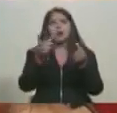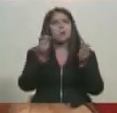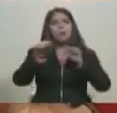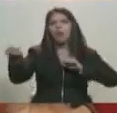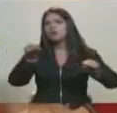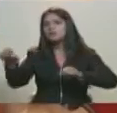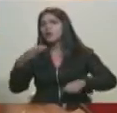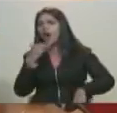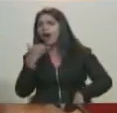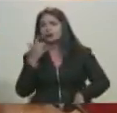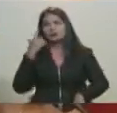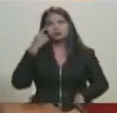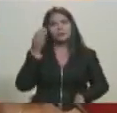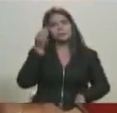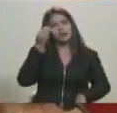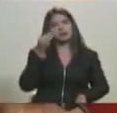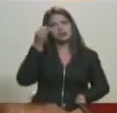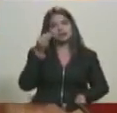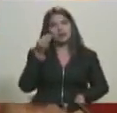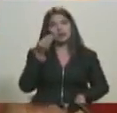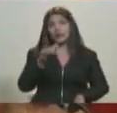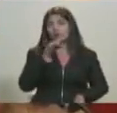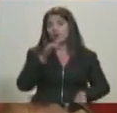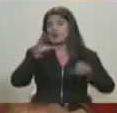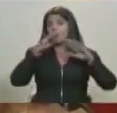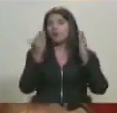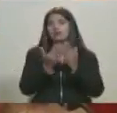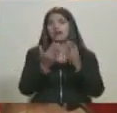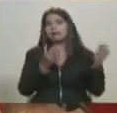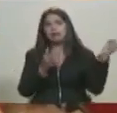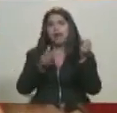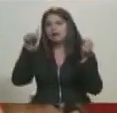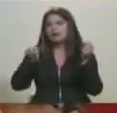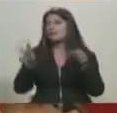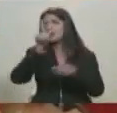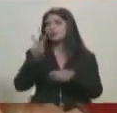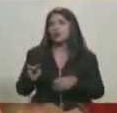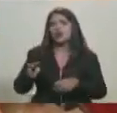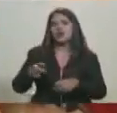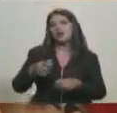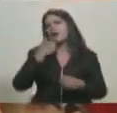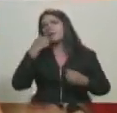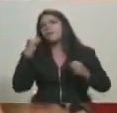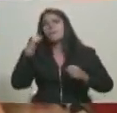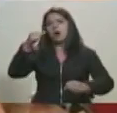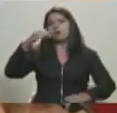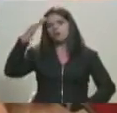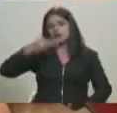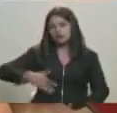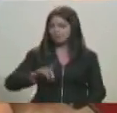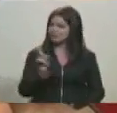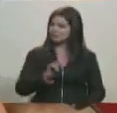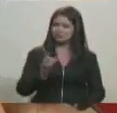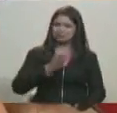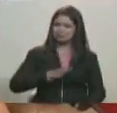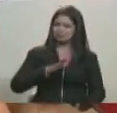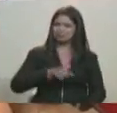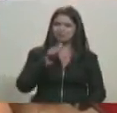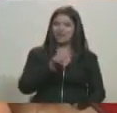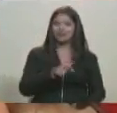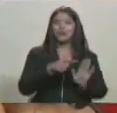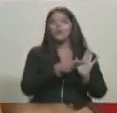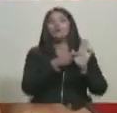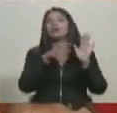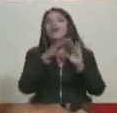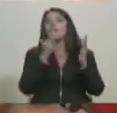que hiciera pensar que fue la noticia mundial que ellos quisieron imponer que en Venezuela había un alzamiento. Aquí no hubo ningún alzamiento. Lo que ellos quisieron venderle al